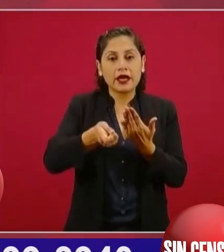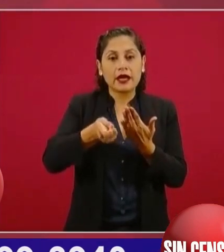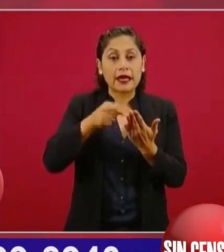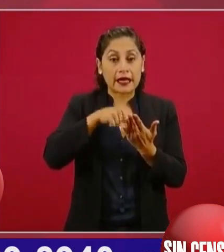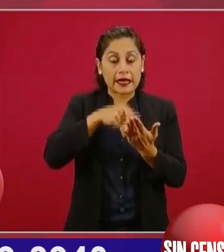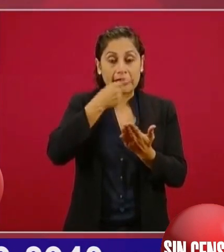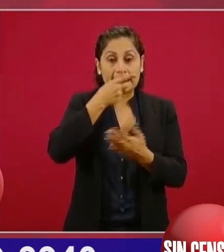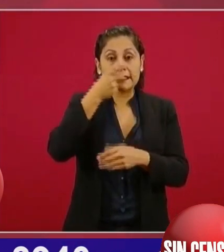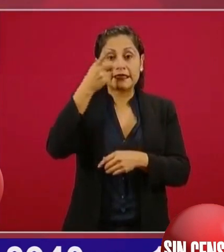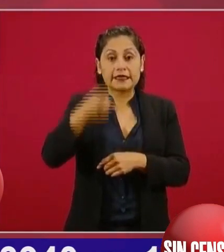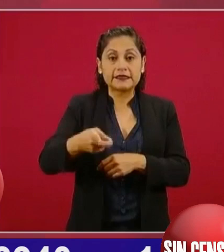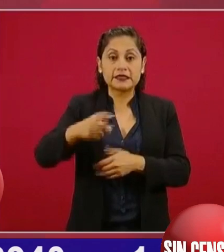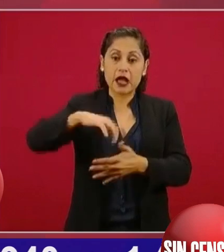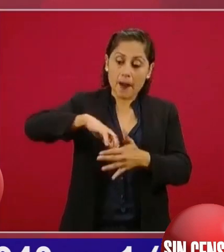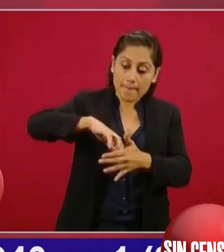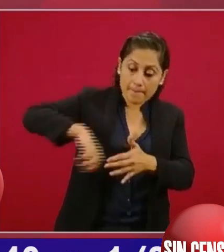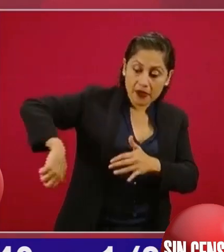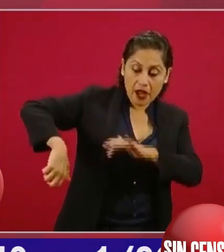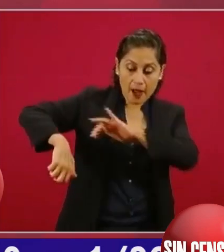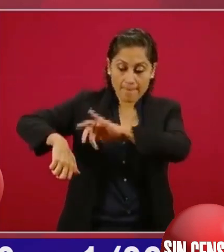excavaciones para encontrar los restos,